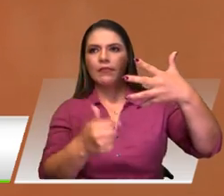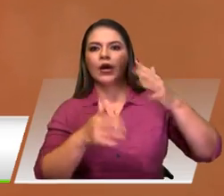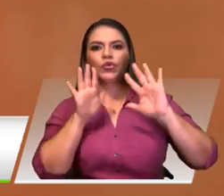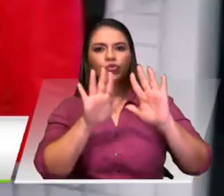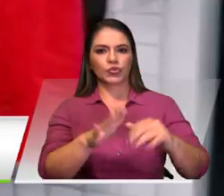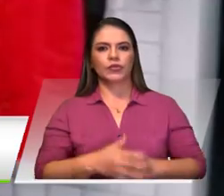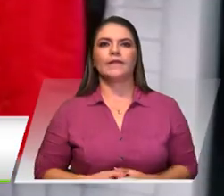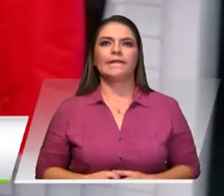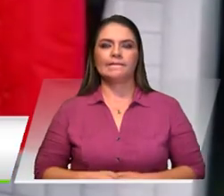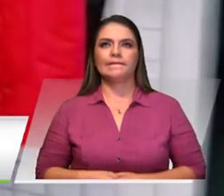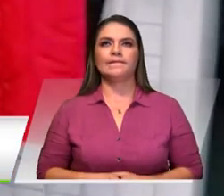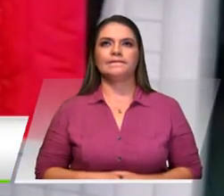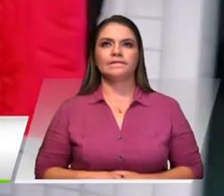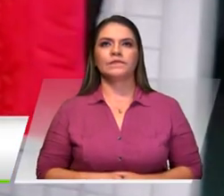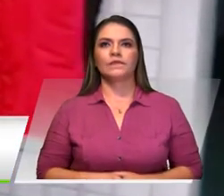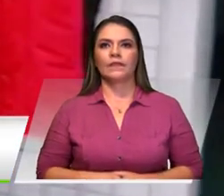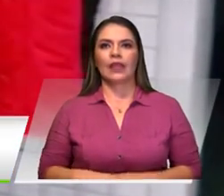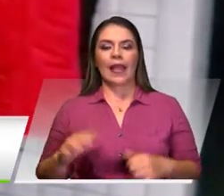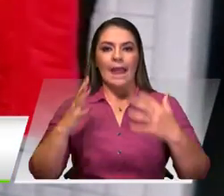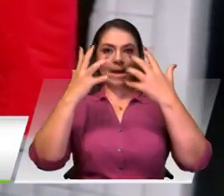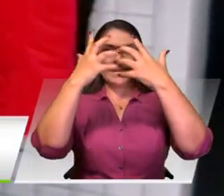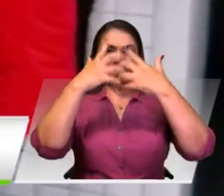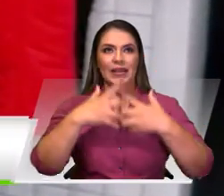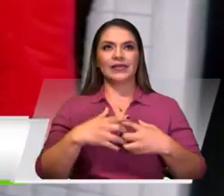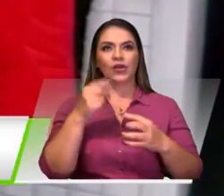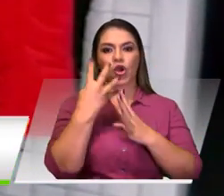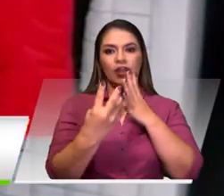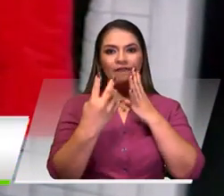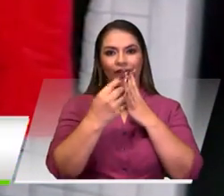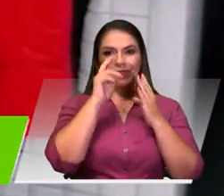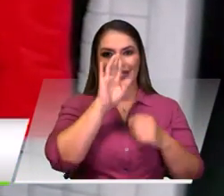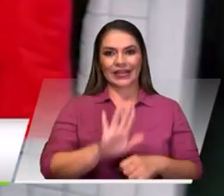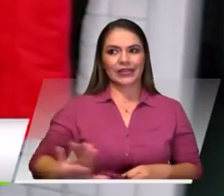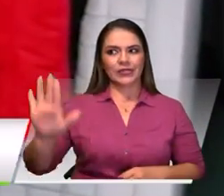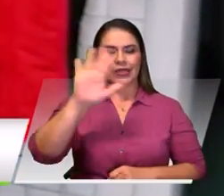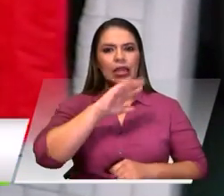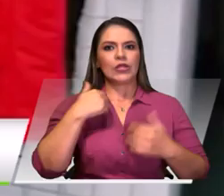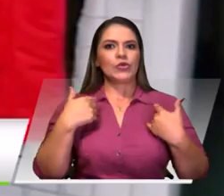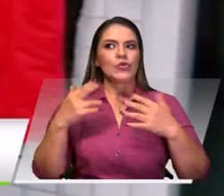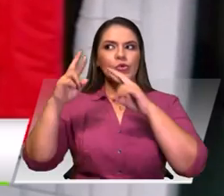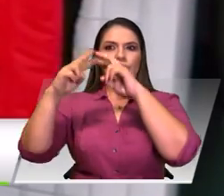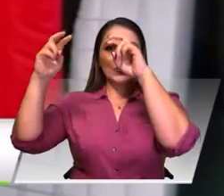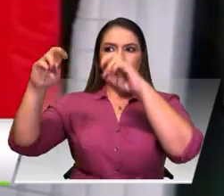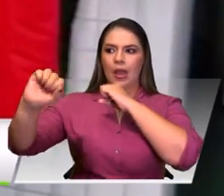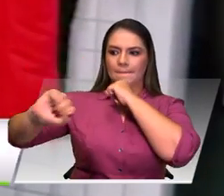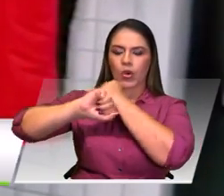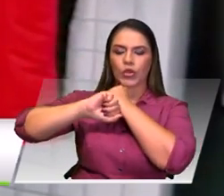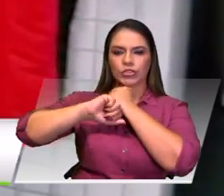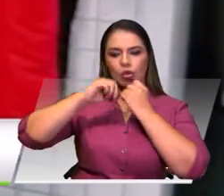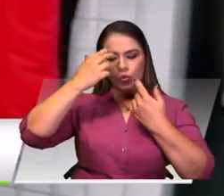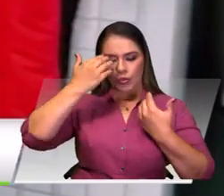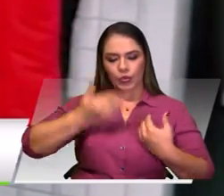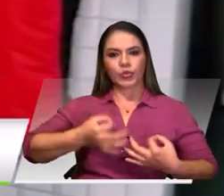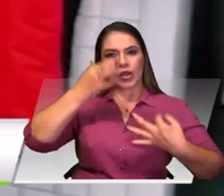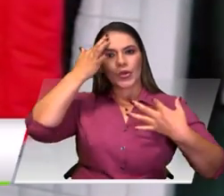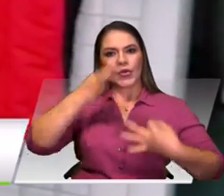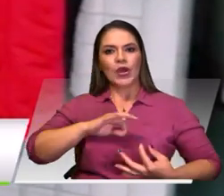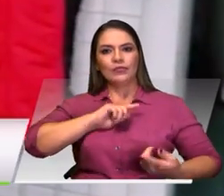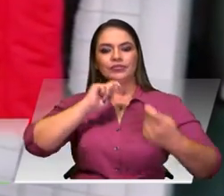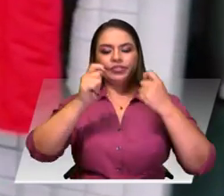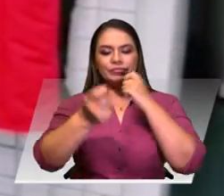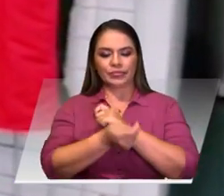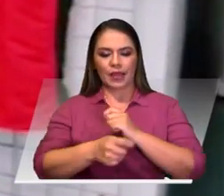gobierno. Para nuestra empresa Uniformes Nacionales, Trayectoria Mega llega en un momento de transformación. El programa, su